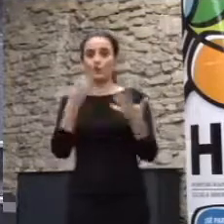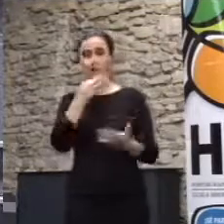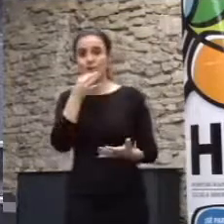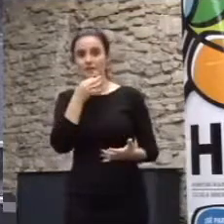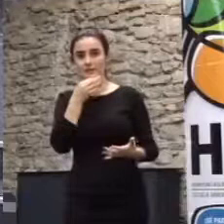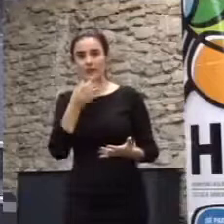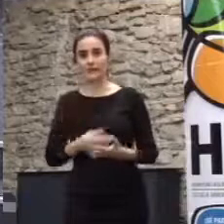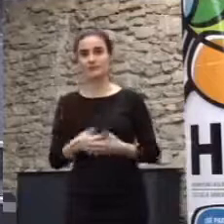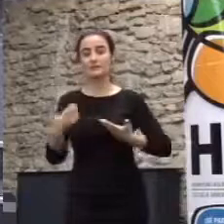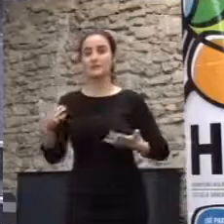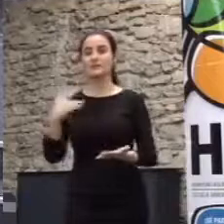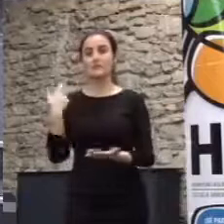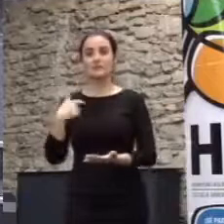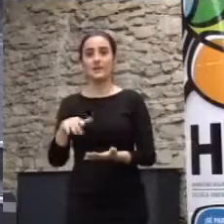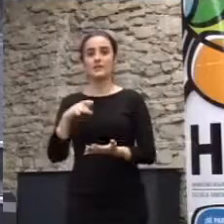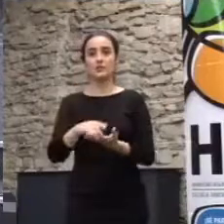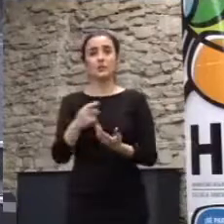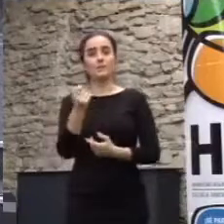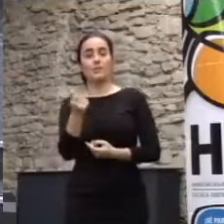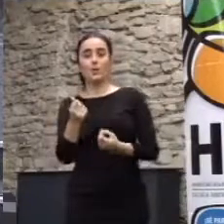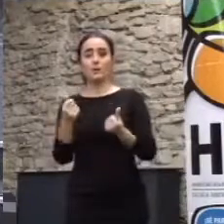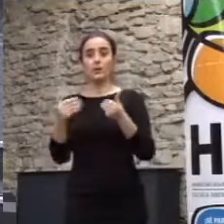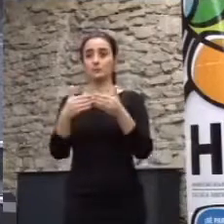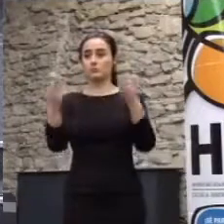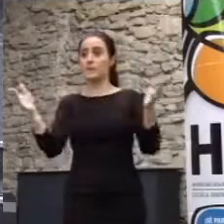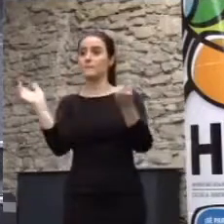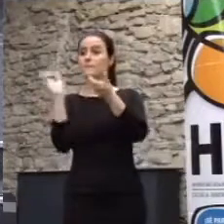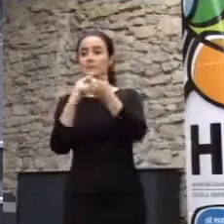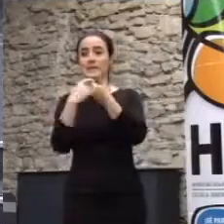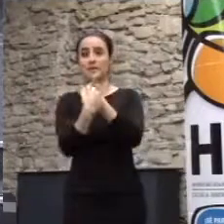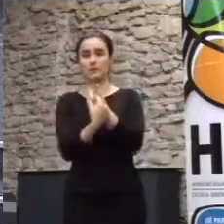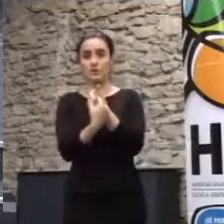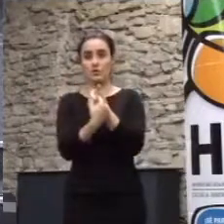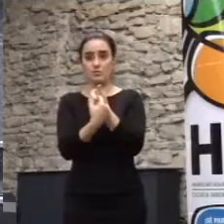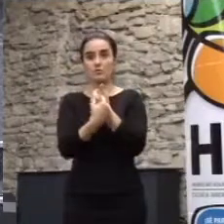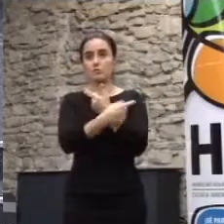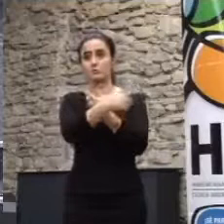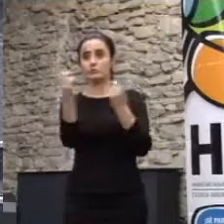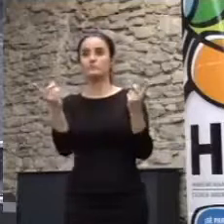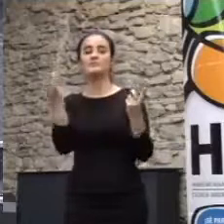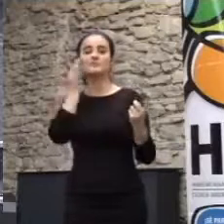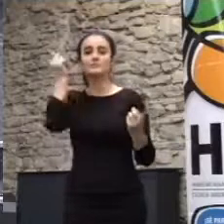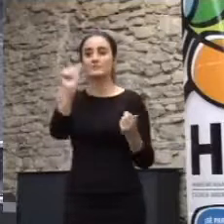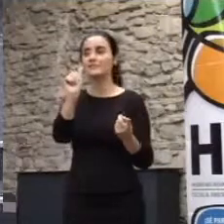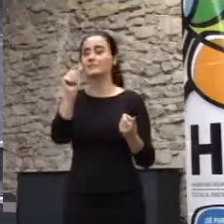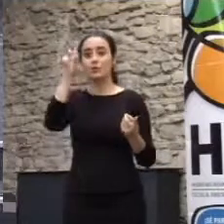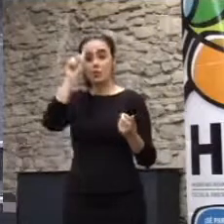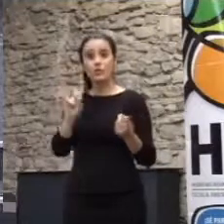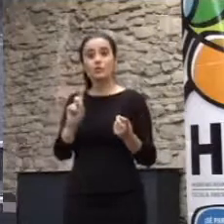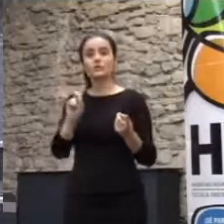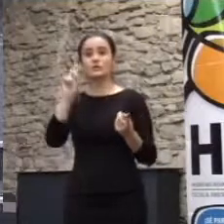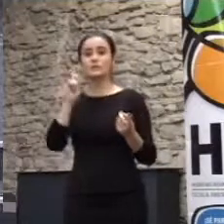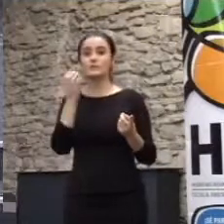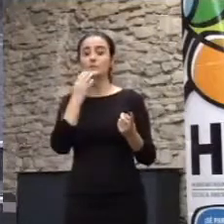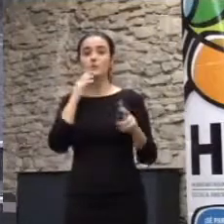que vamos a ir abriendo poco a poco, si os parece, la participación de todas y todos nosotros. Yo no sé si a través